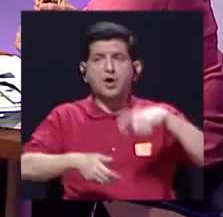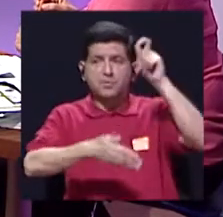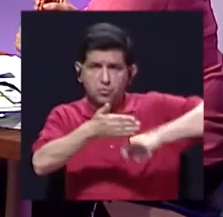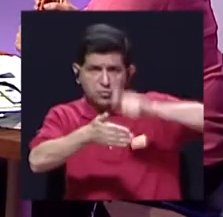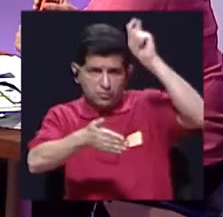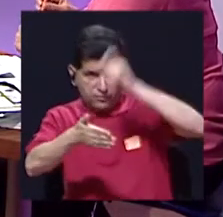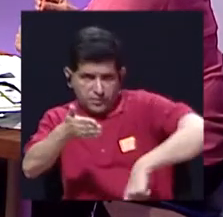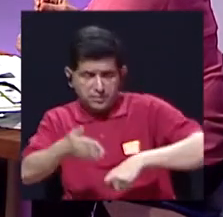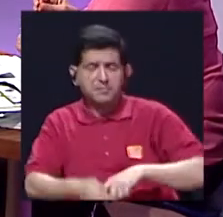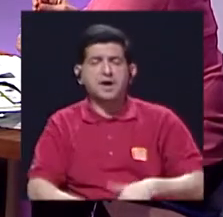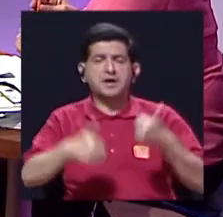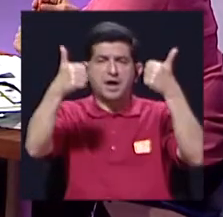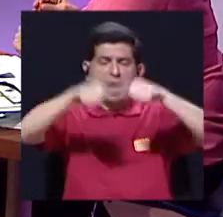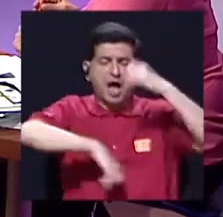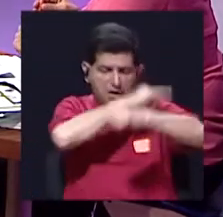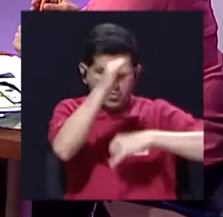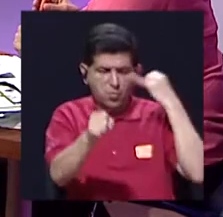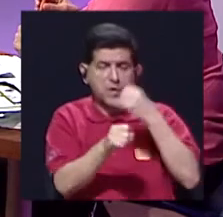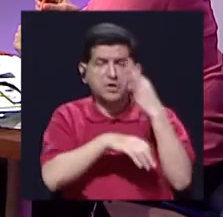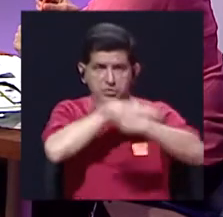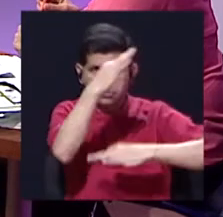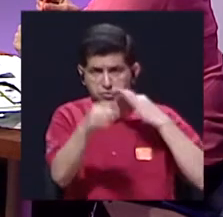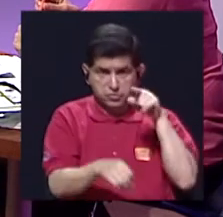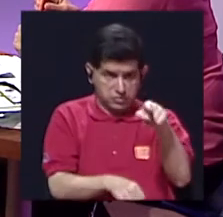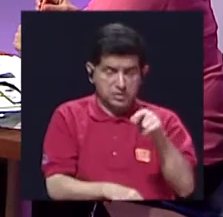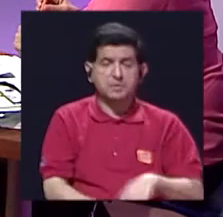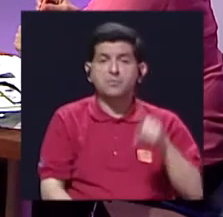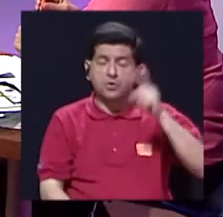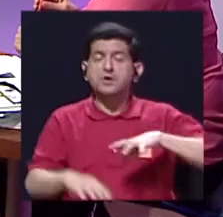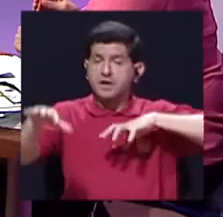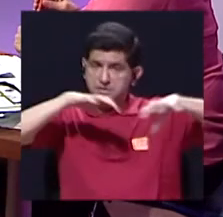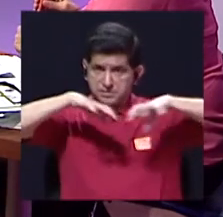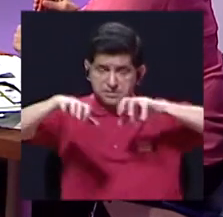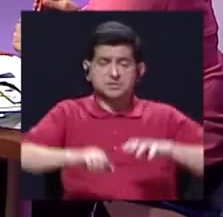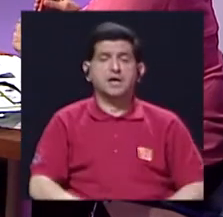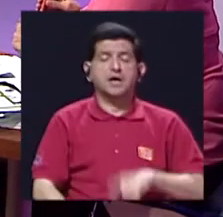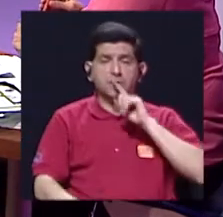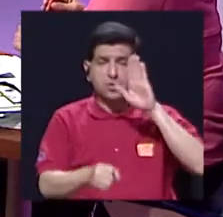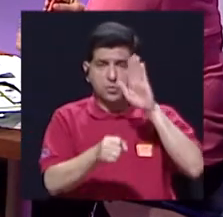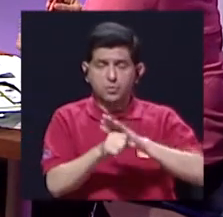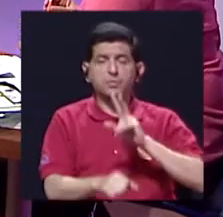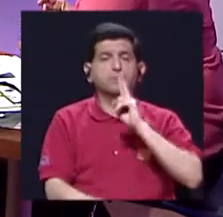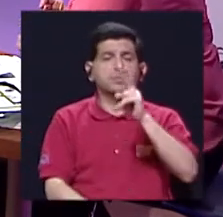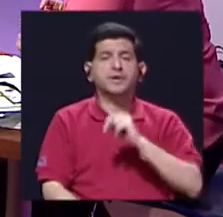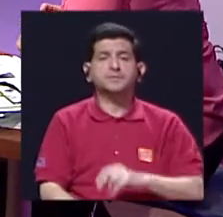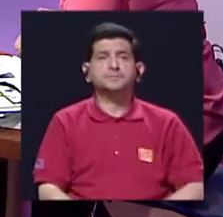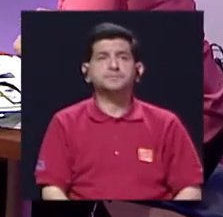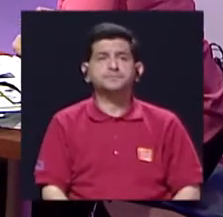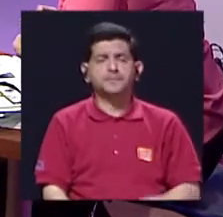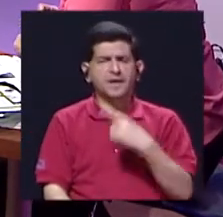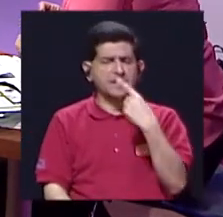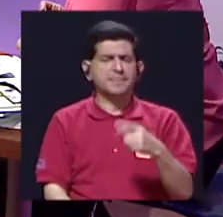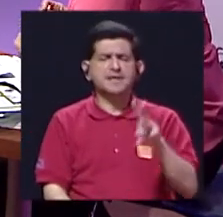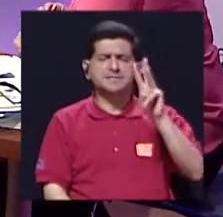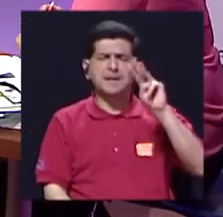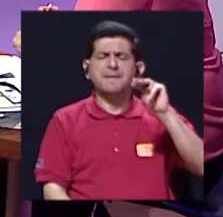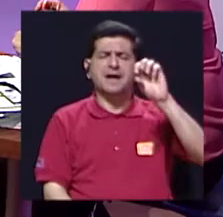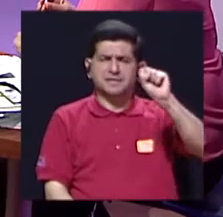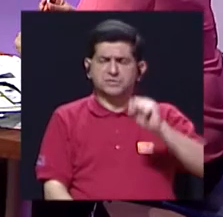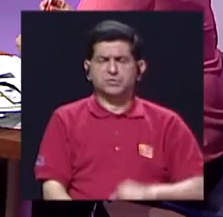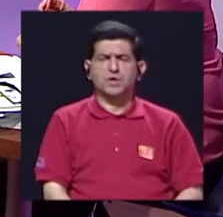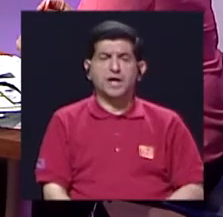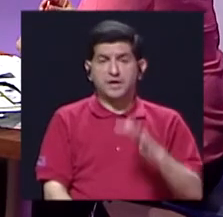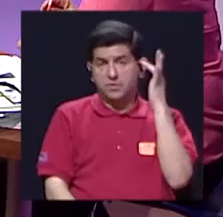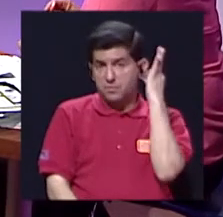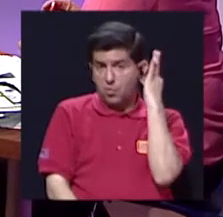firmar una convención internacional de este tipo, debería tomar las acciones para llevarlo a la realidad. Dice doña Mayra Solano, a